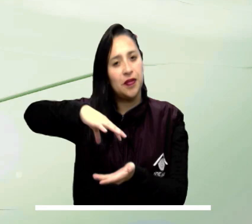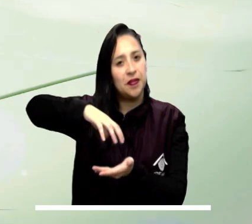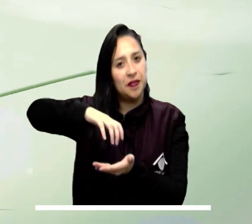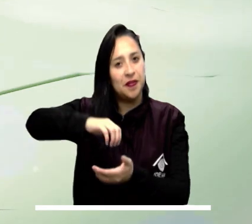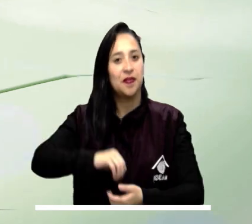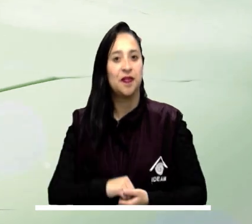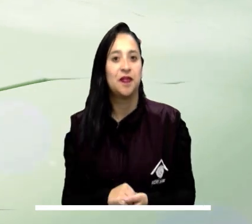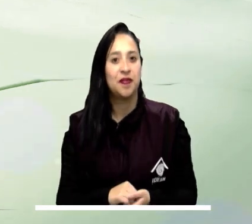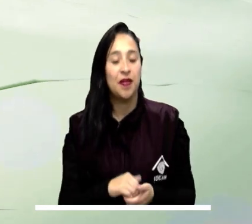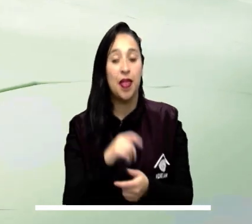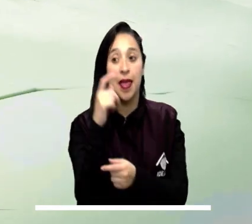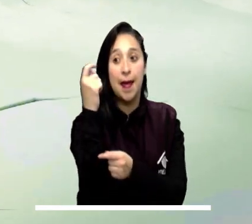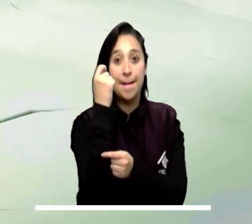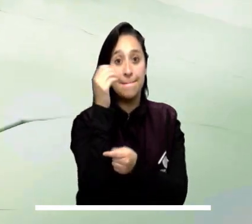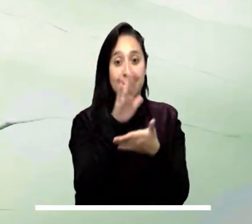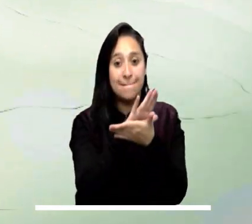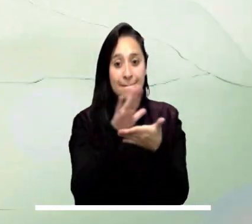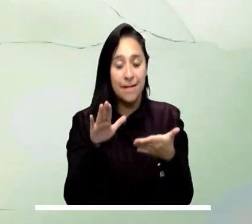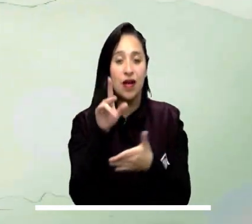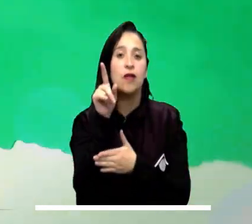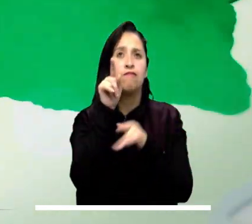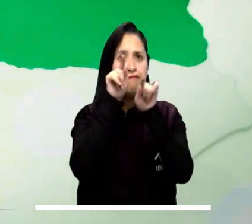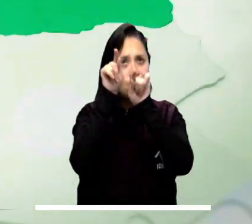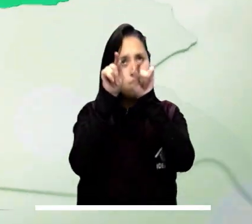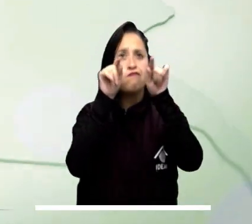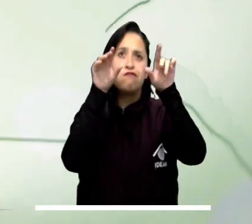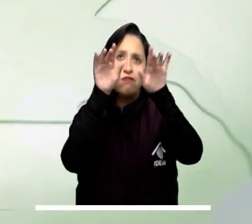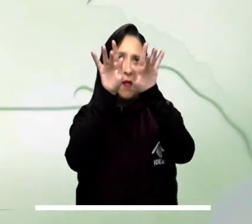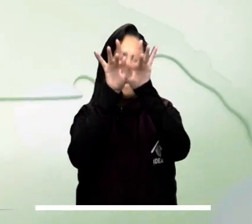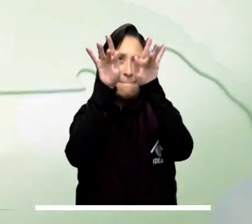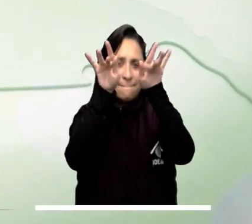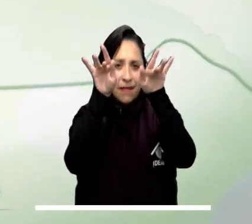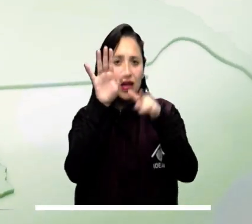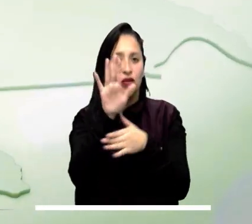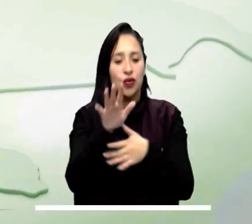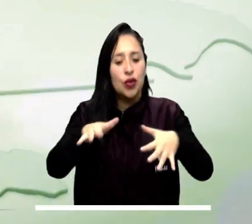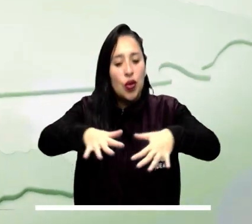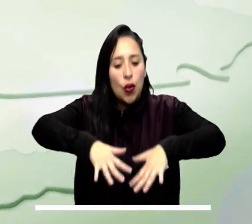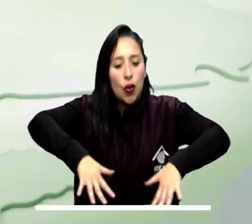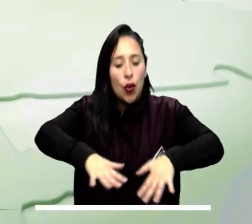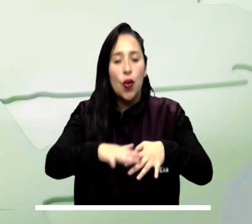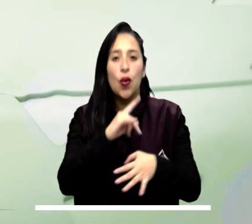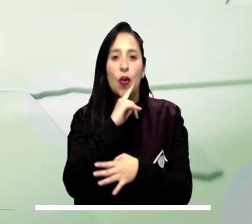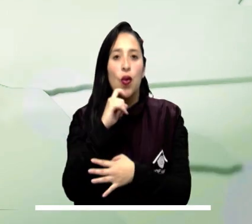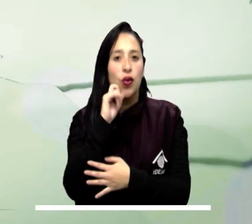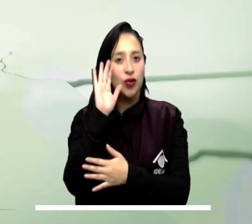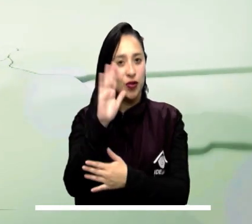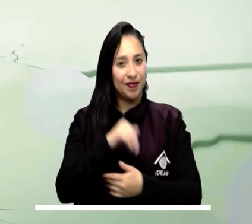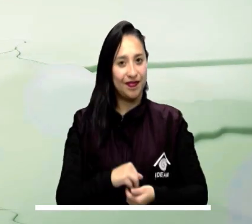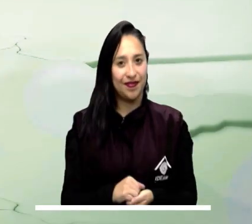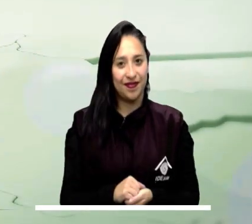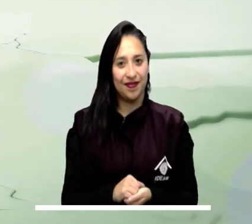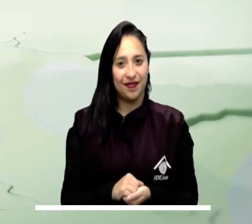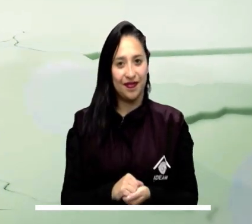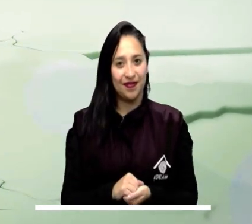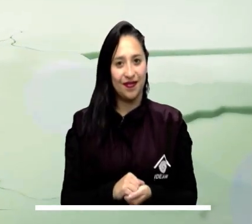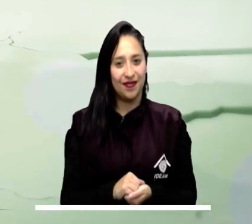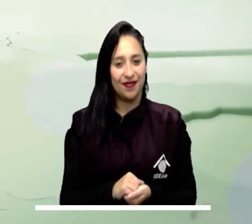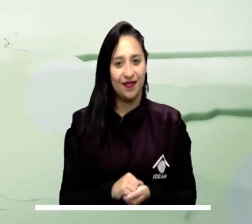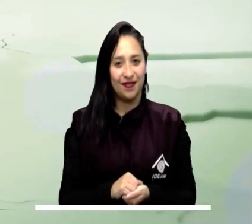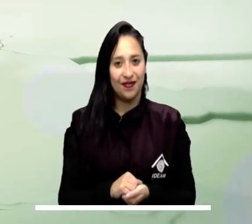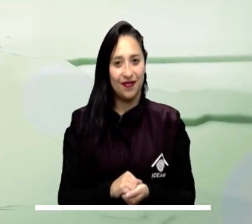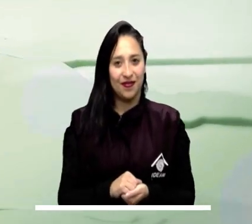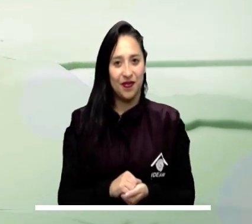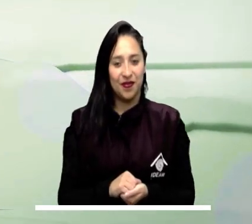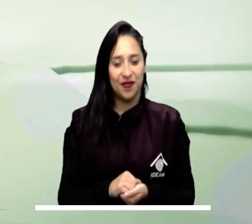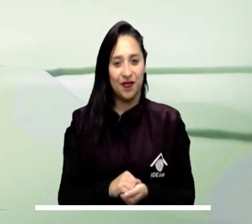el Urabá, Antioqueño y Santander. Los llanos orientales esperan cielo con poca nubosidad y predominio de